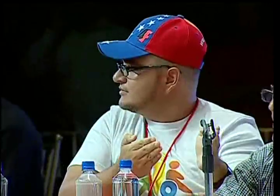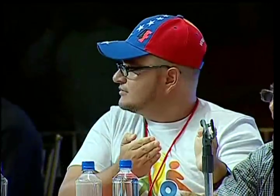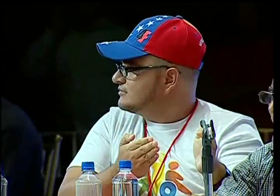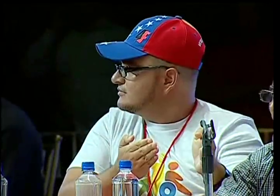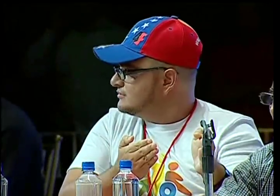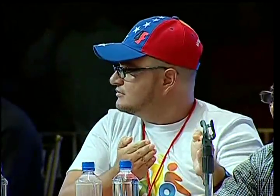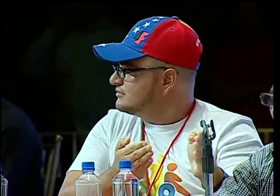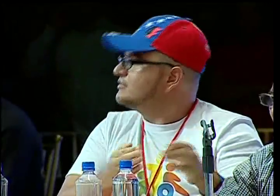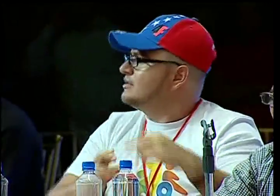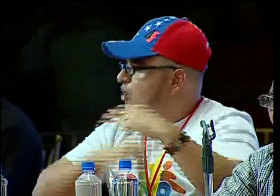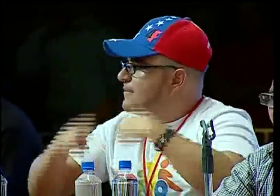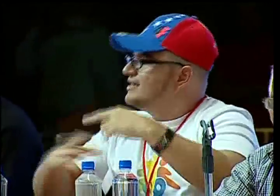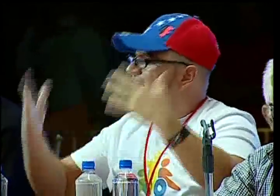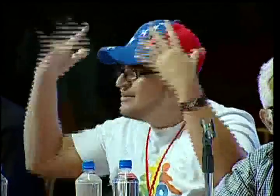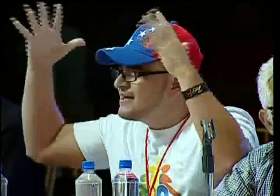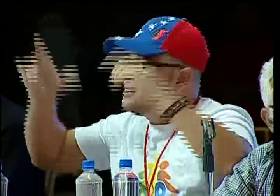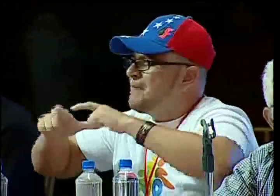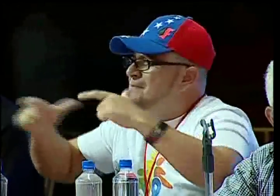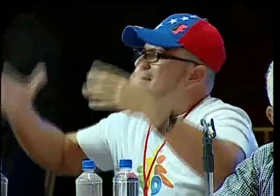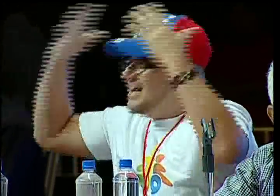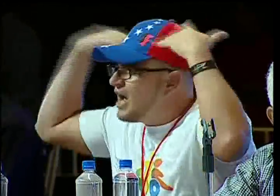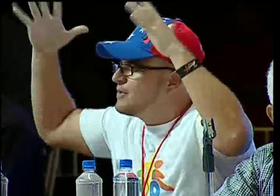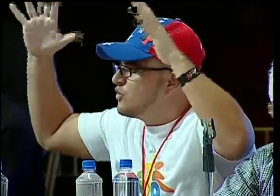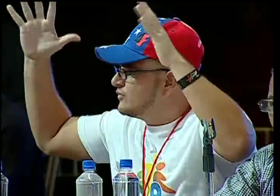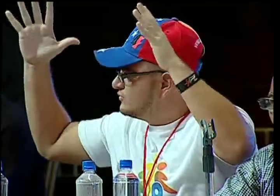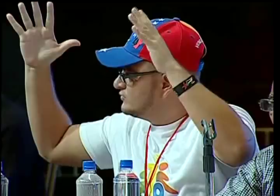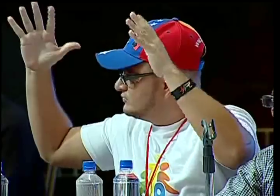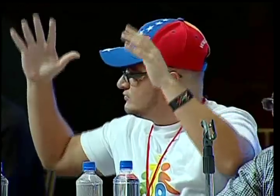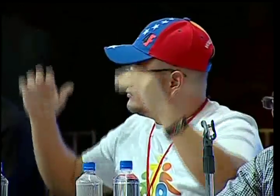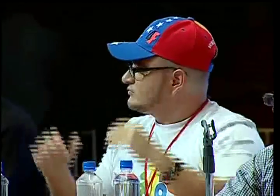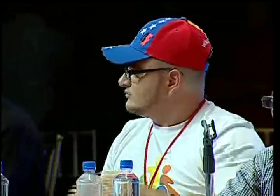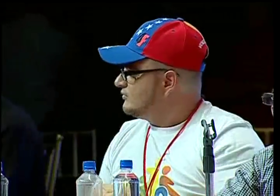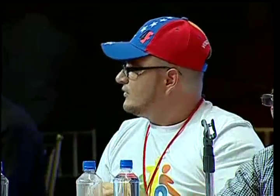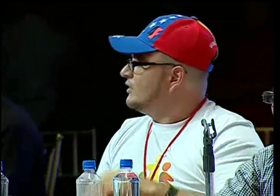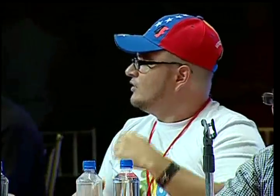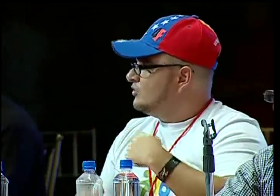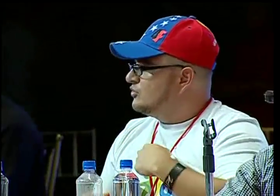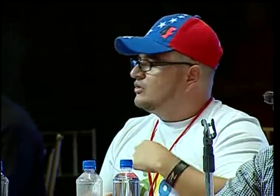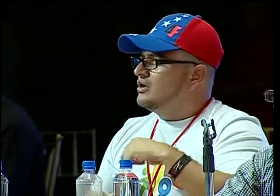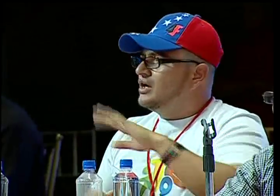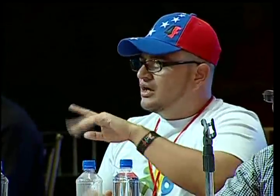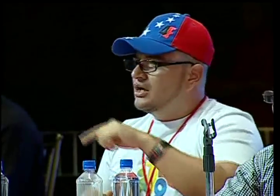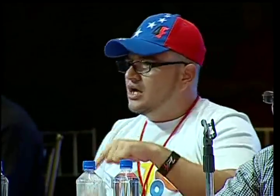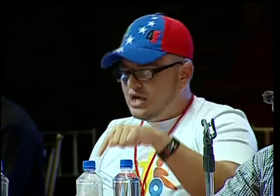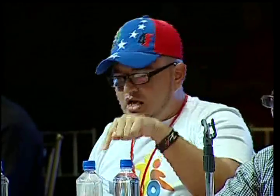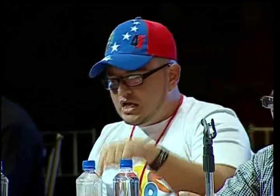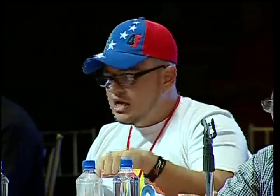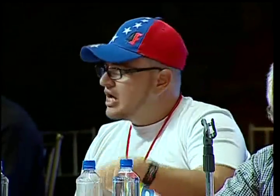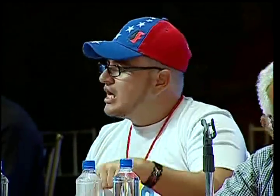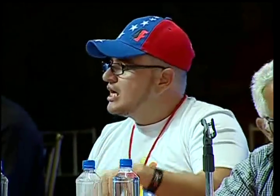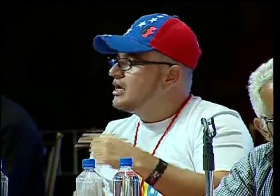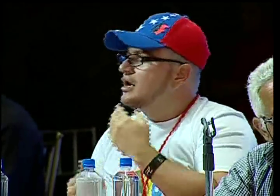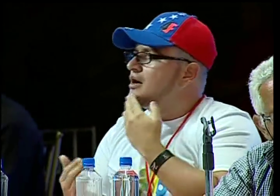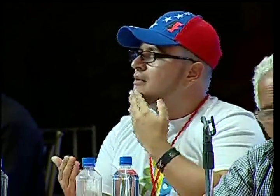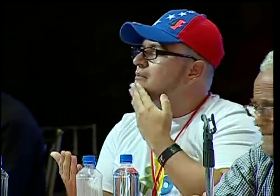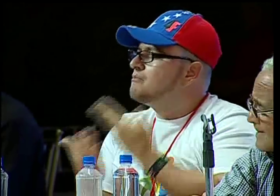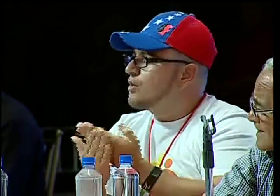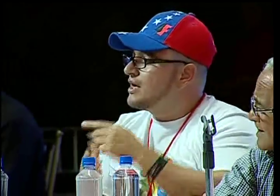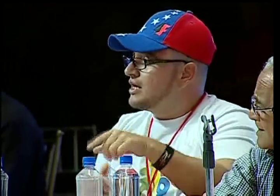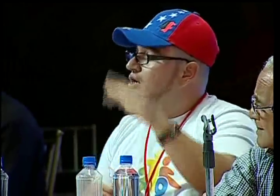de Chávez, a usted. La revolución es grande y seguirá creciendo.